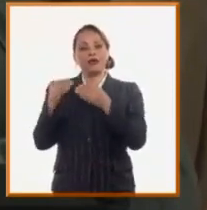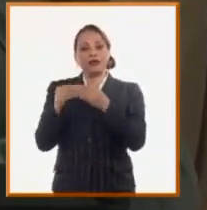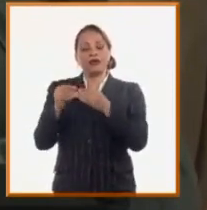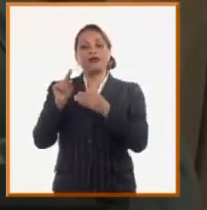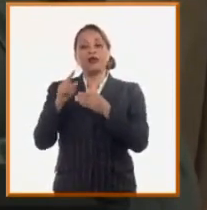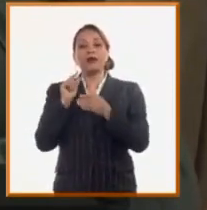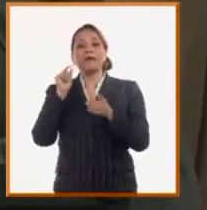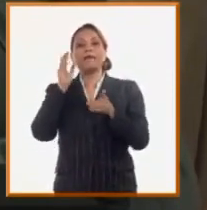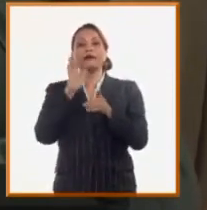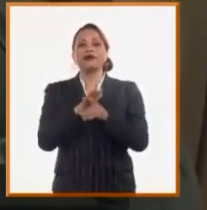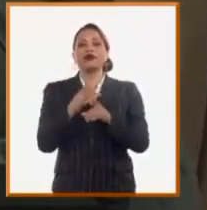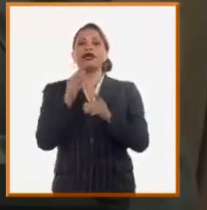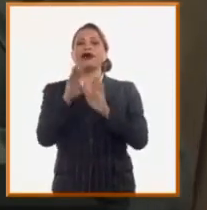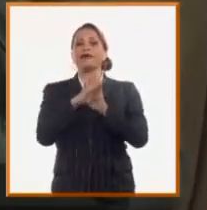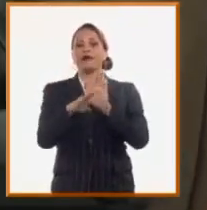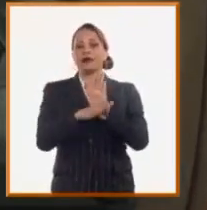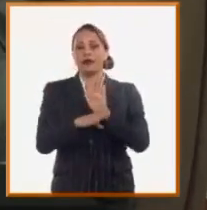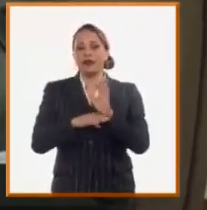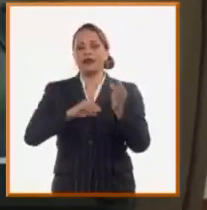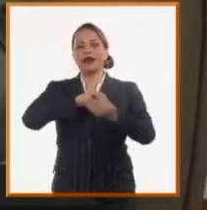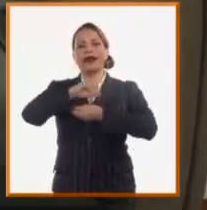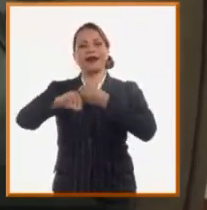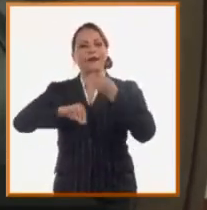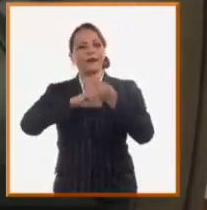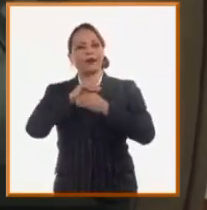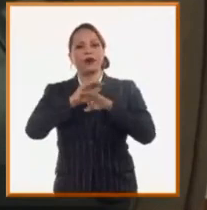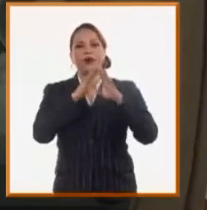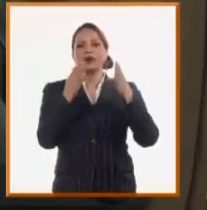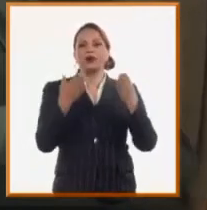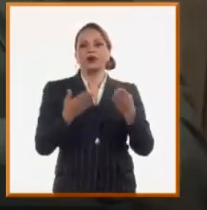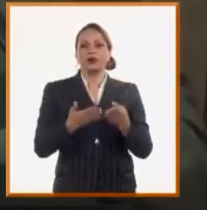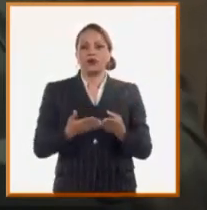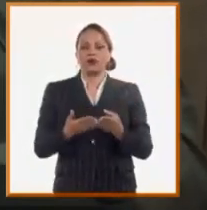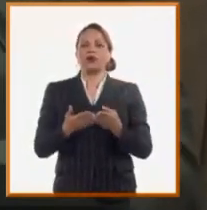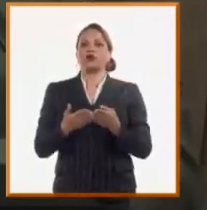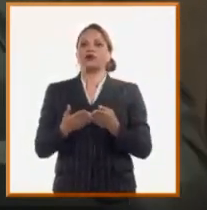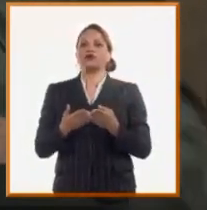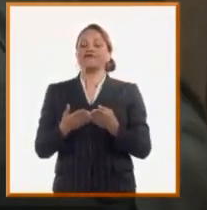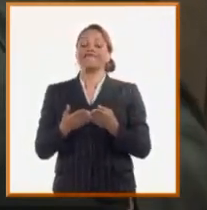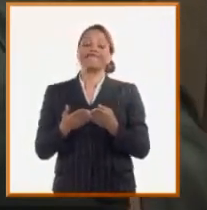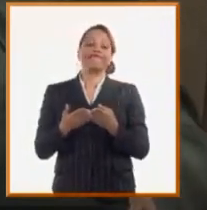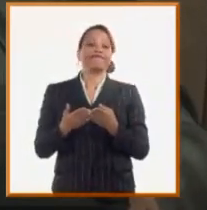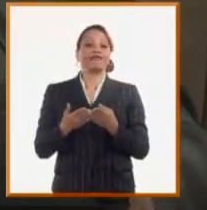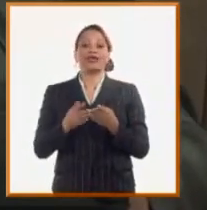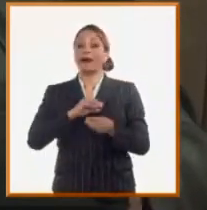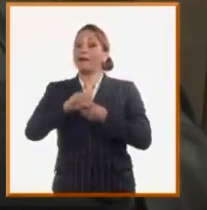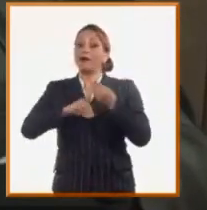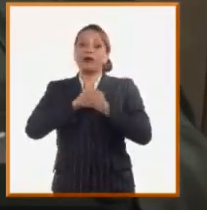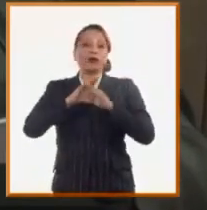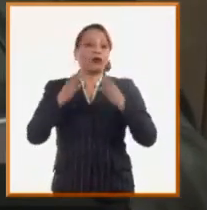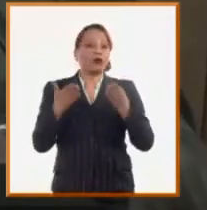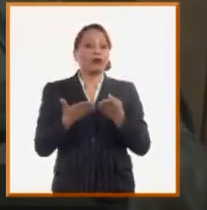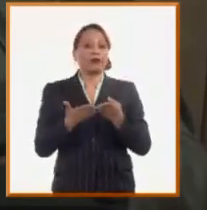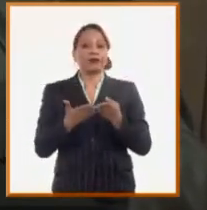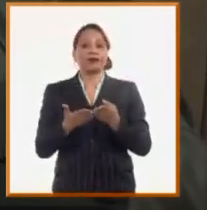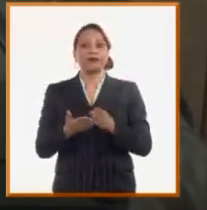medidas, y cambiaron los contextos para los cuales estaba diseñado el ordenamiento.